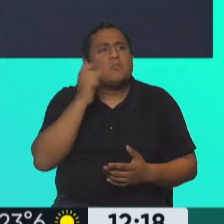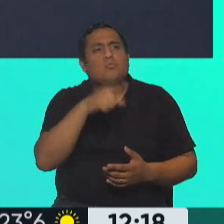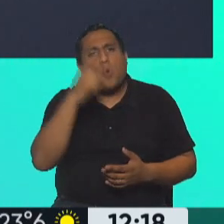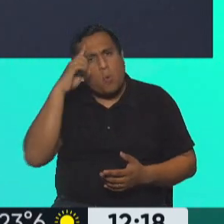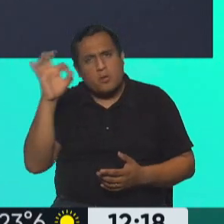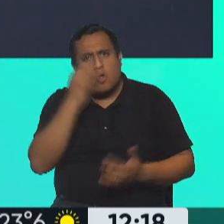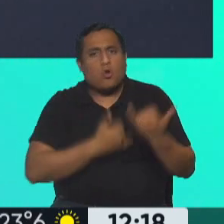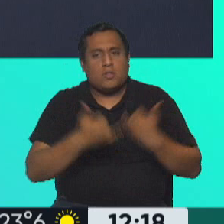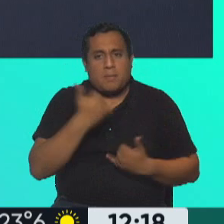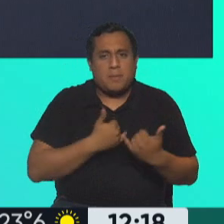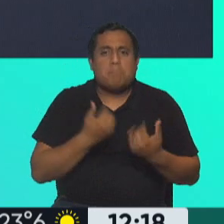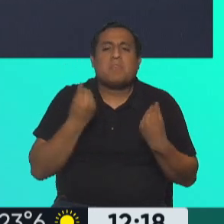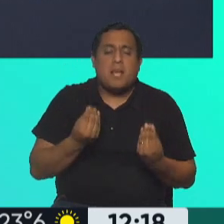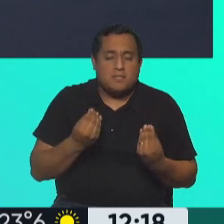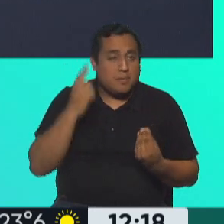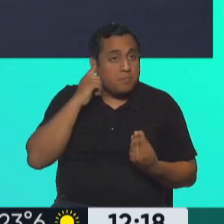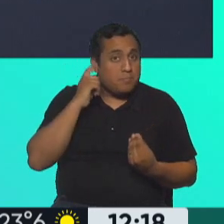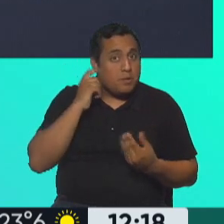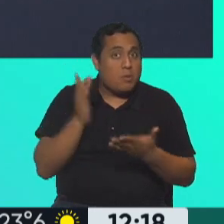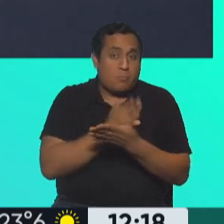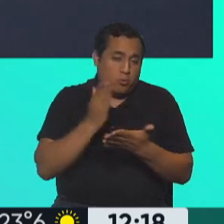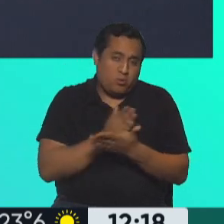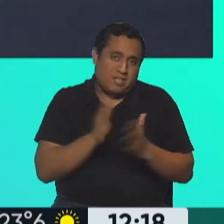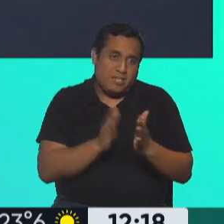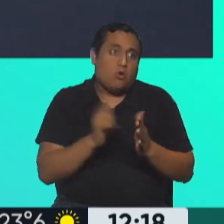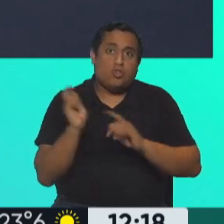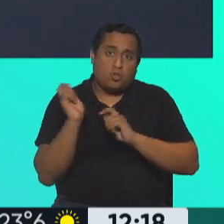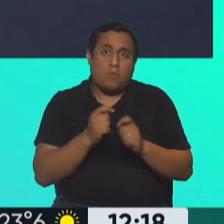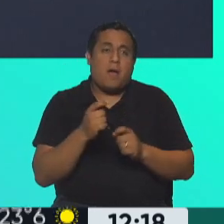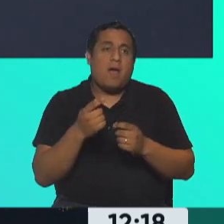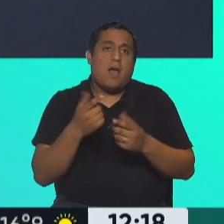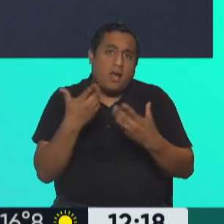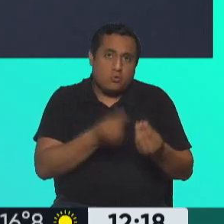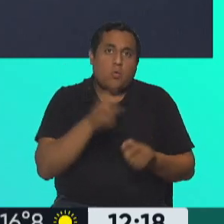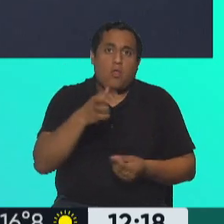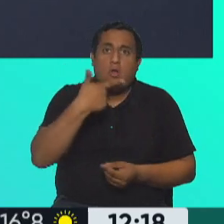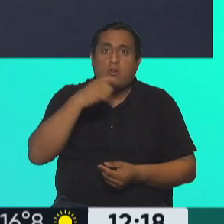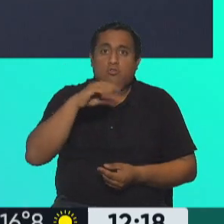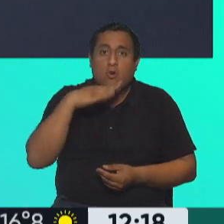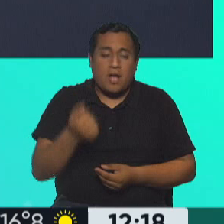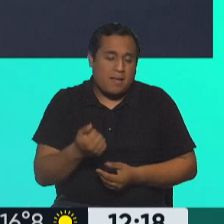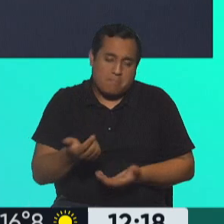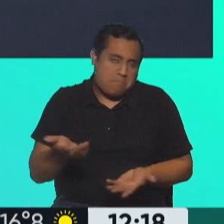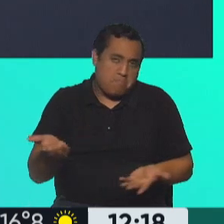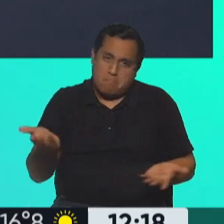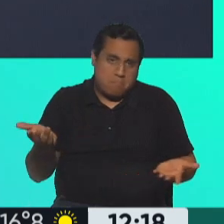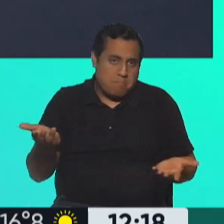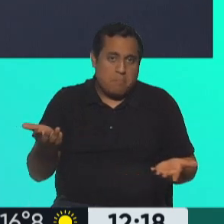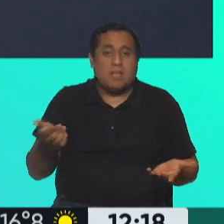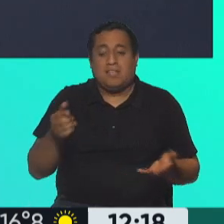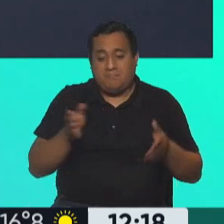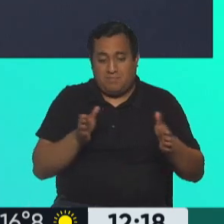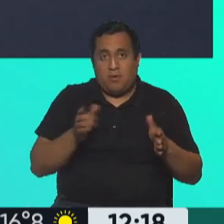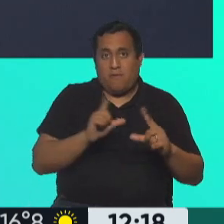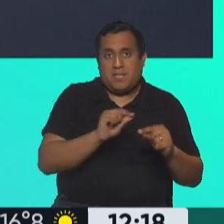¿Qué es lo que se hace? Pequeños productores que no fueron beneficiarios del dólar soja, porque además es una de las condiciones, que no hayan vendido soja en este periodo, del